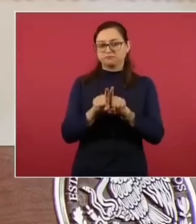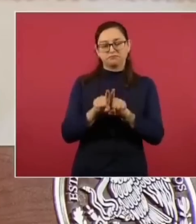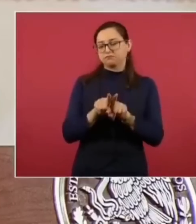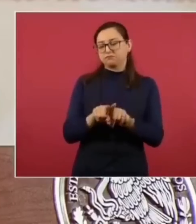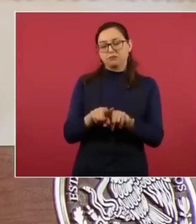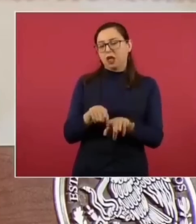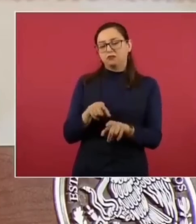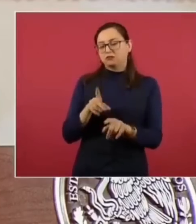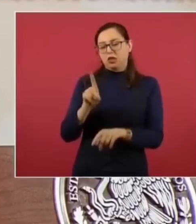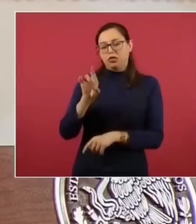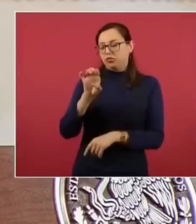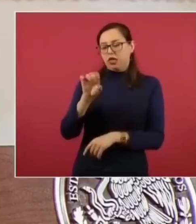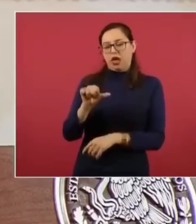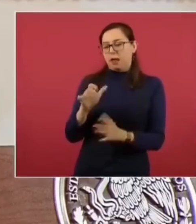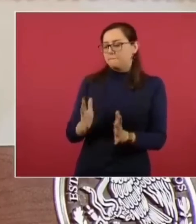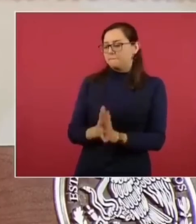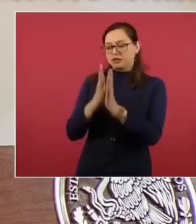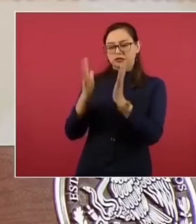aclaró.